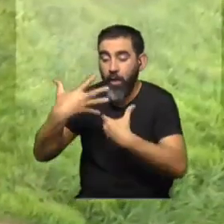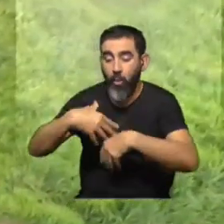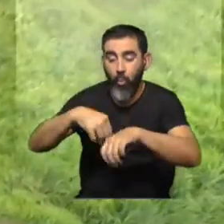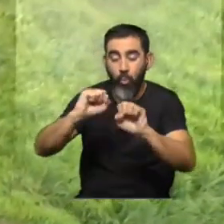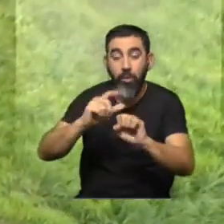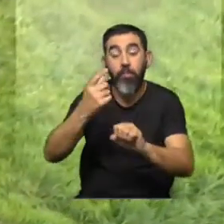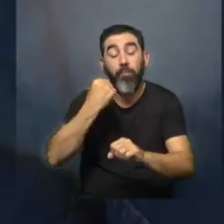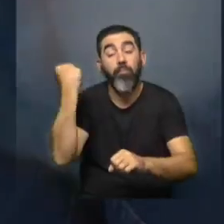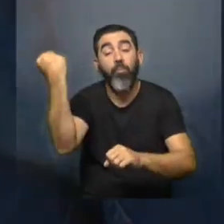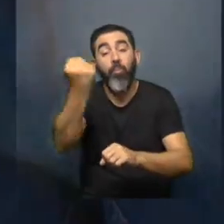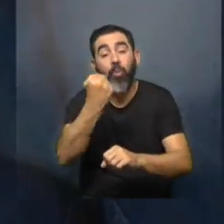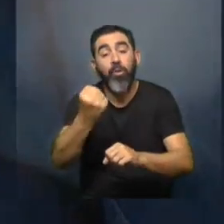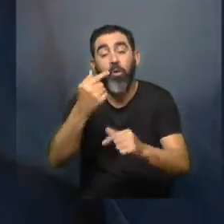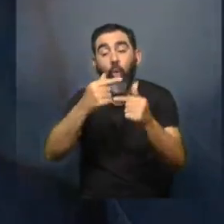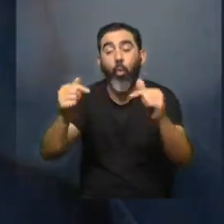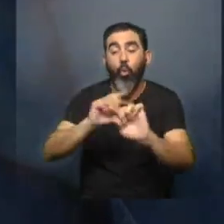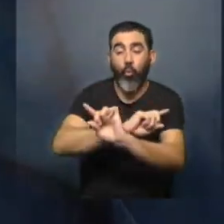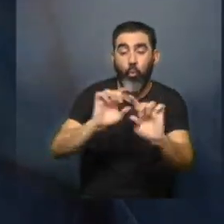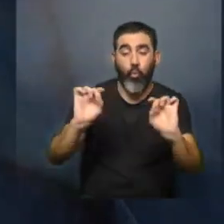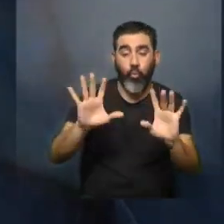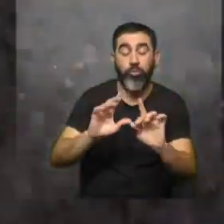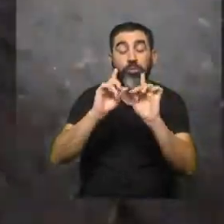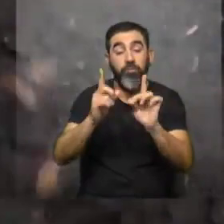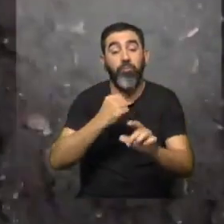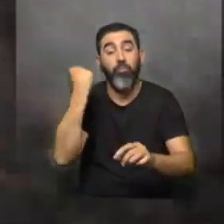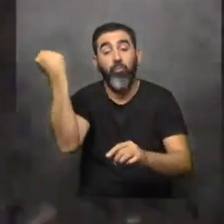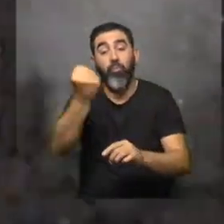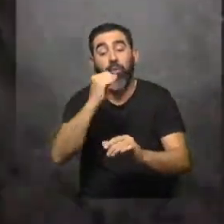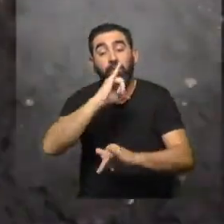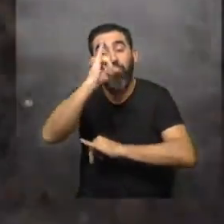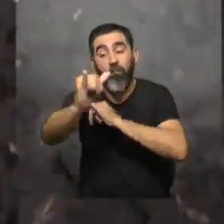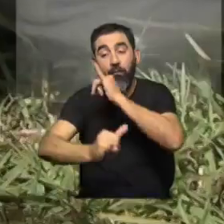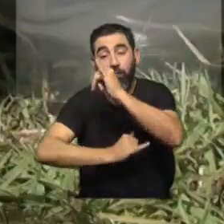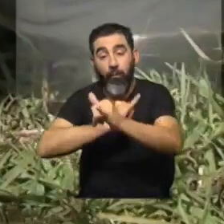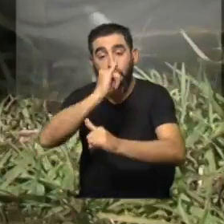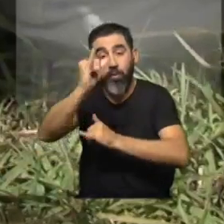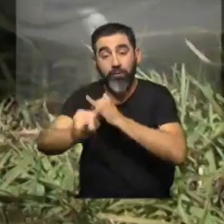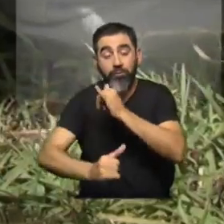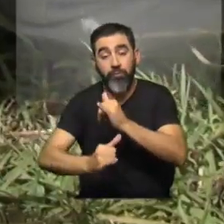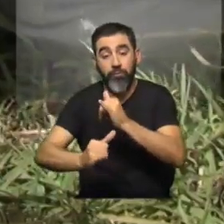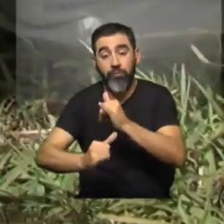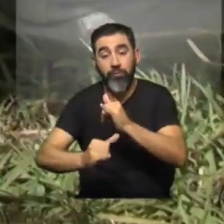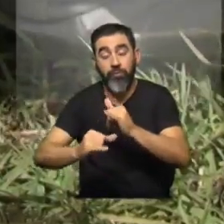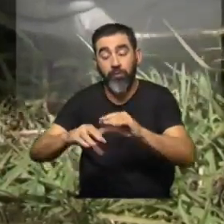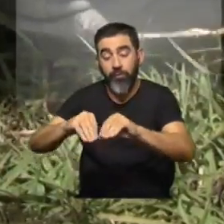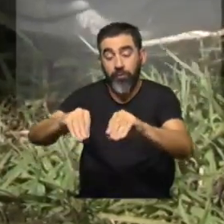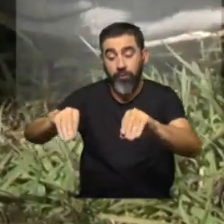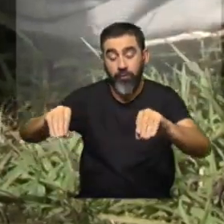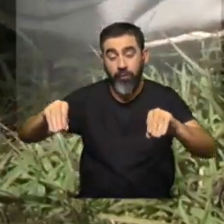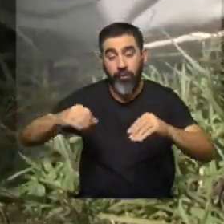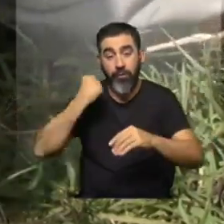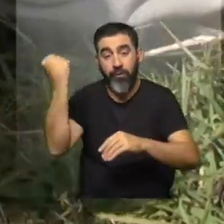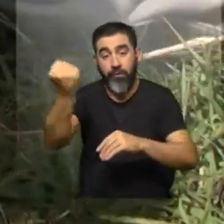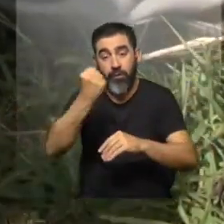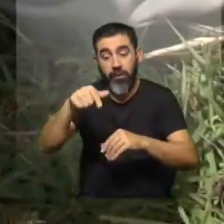Pero lo importante no son solo las piezas hoy día, es la información del sedimento, digamos, de la tierra en